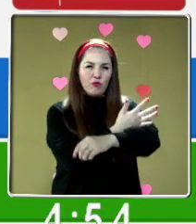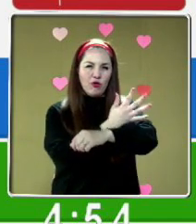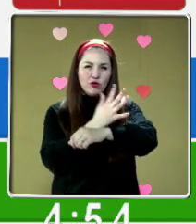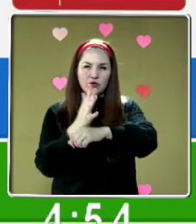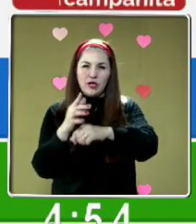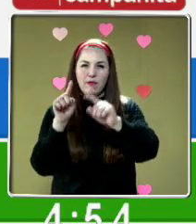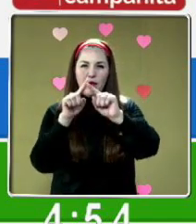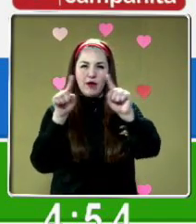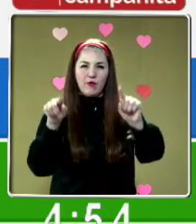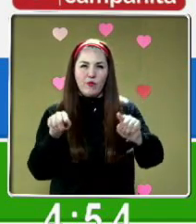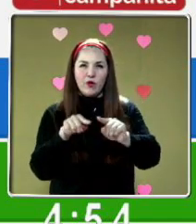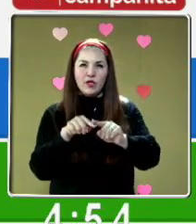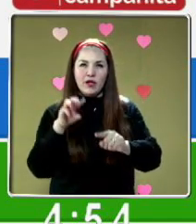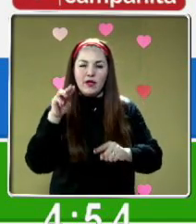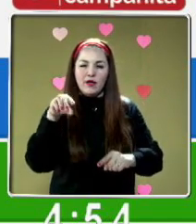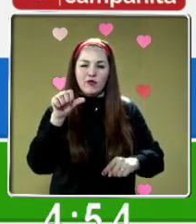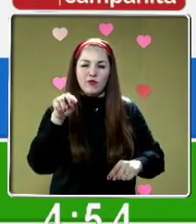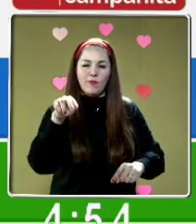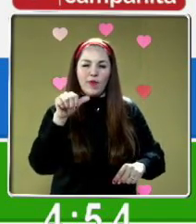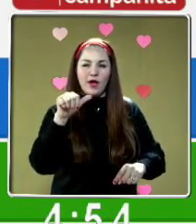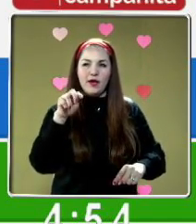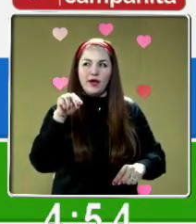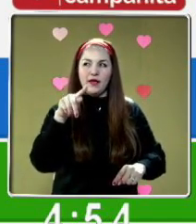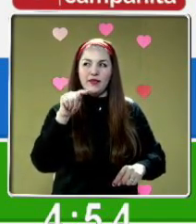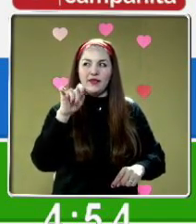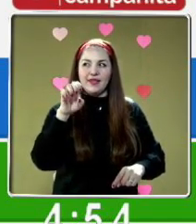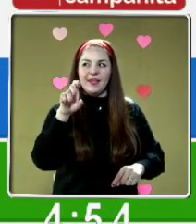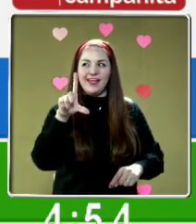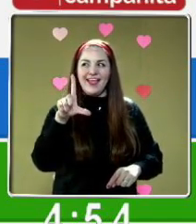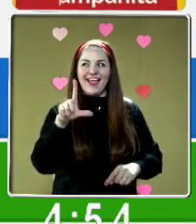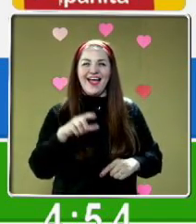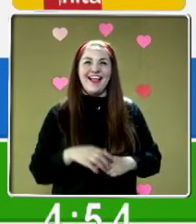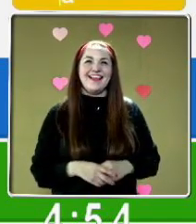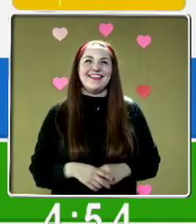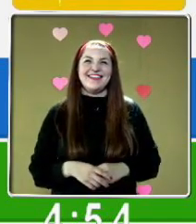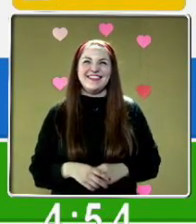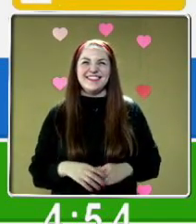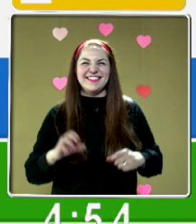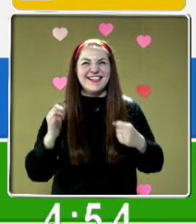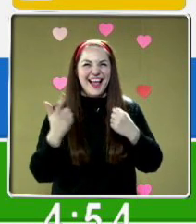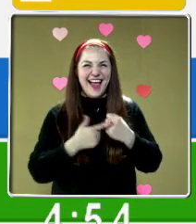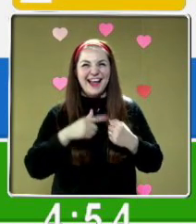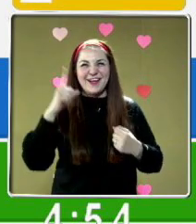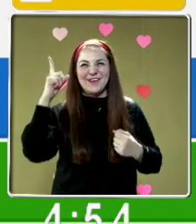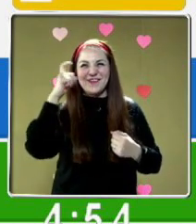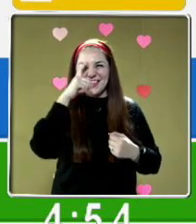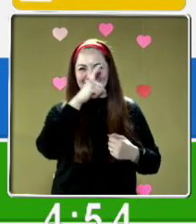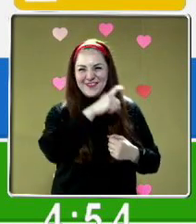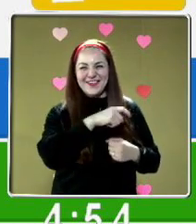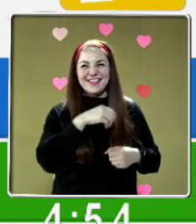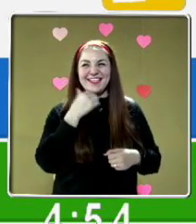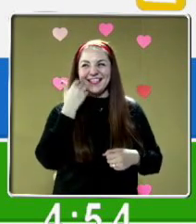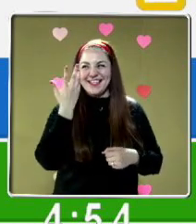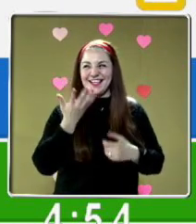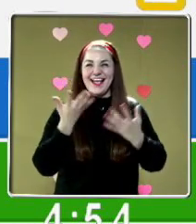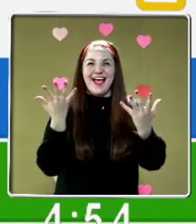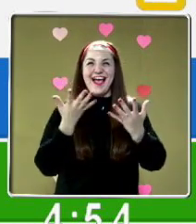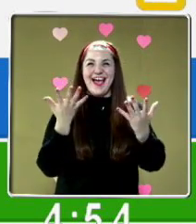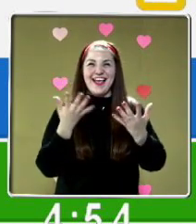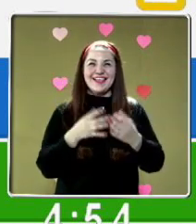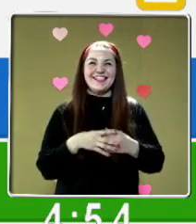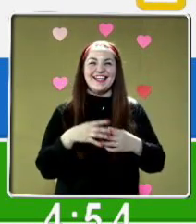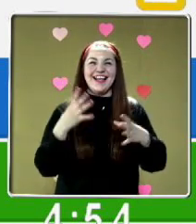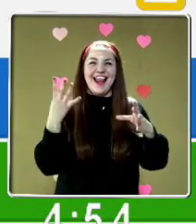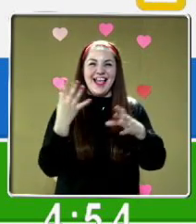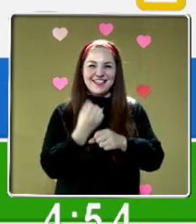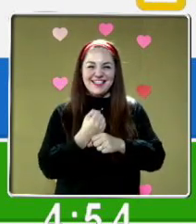Ok. Y hasta aquí en el set están participando. Dicen, hombre, maestra, póngales algo más difícil, como que menos pistas, ¿no? Nos están haciendo la seña de cuál es la figura,